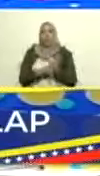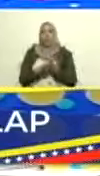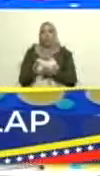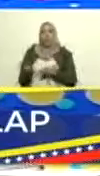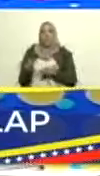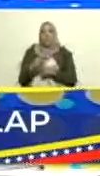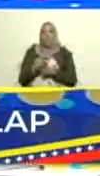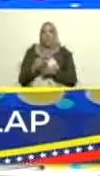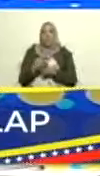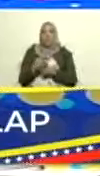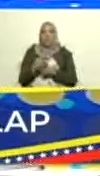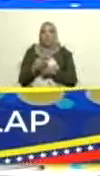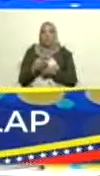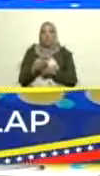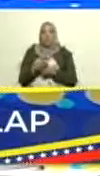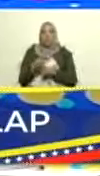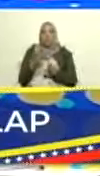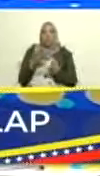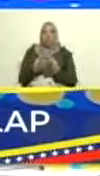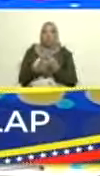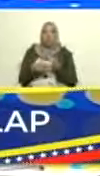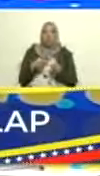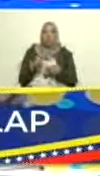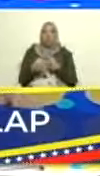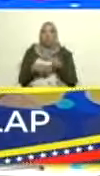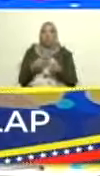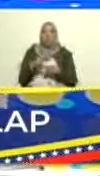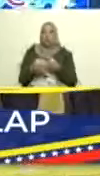más, sembrar, producir.